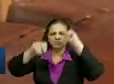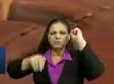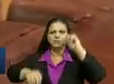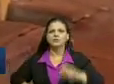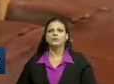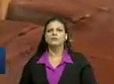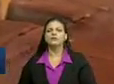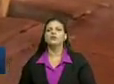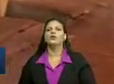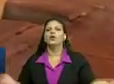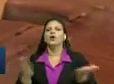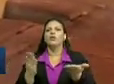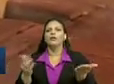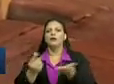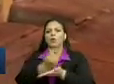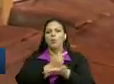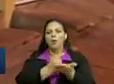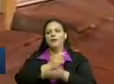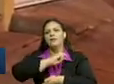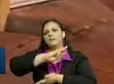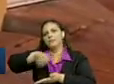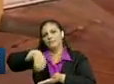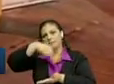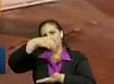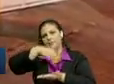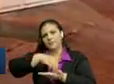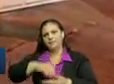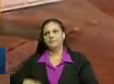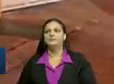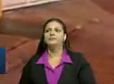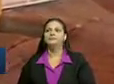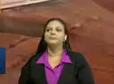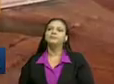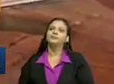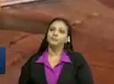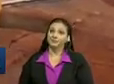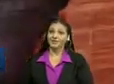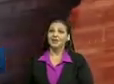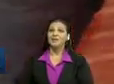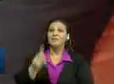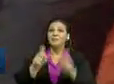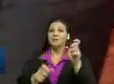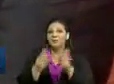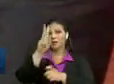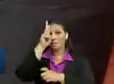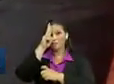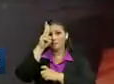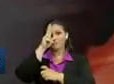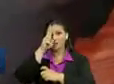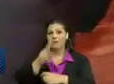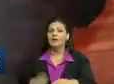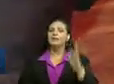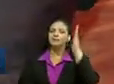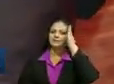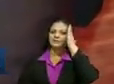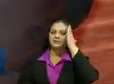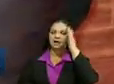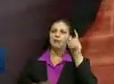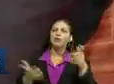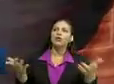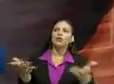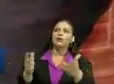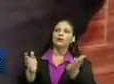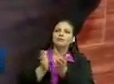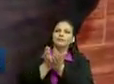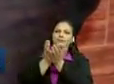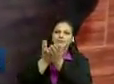La estructura delincuencial contaba con informantes que proporcionaban detalles respecto a la salida de los camiones contenedores cargados